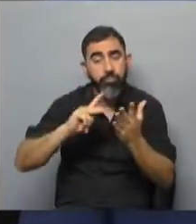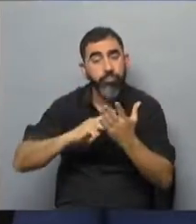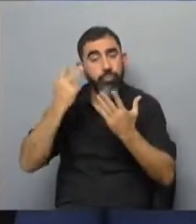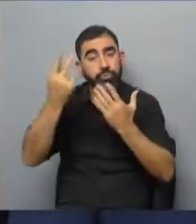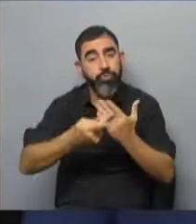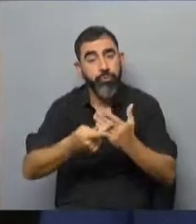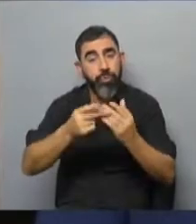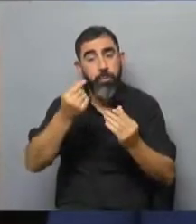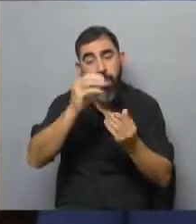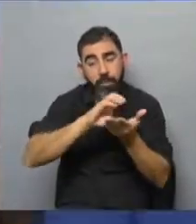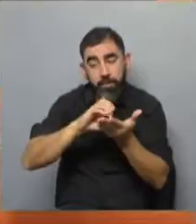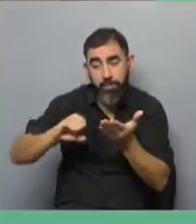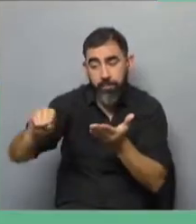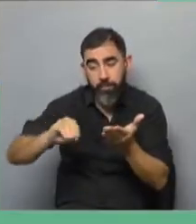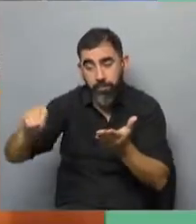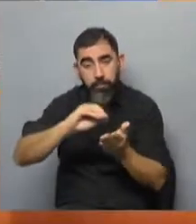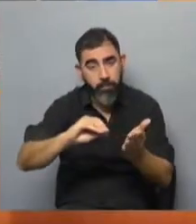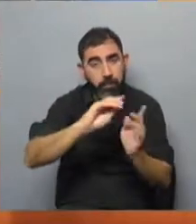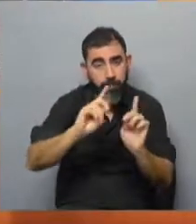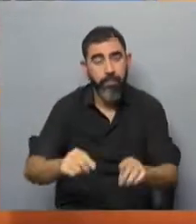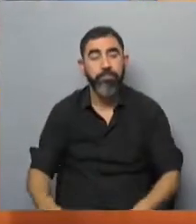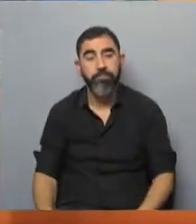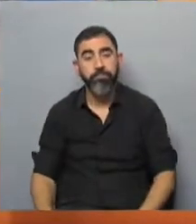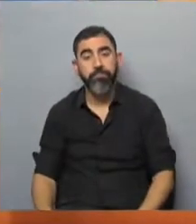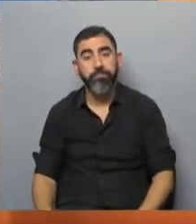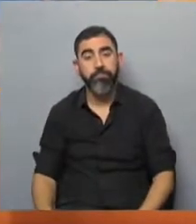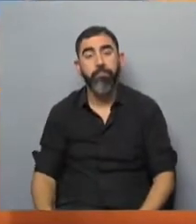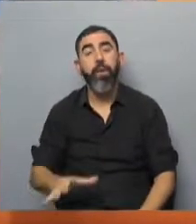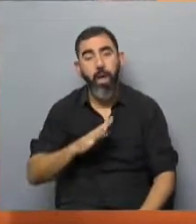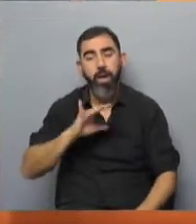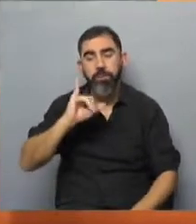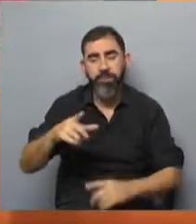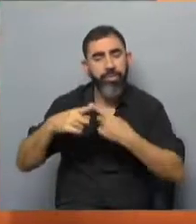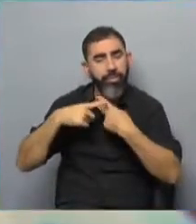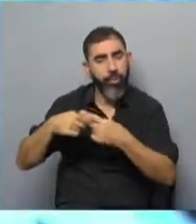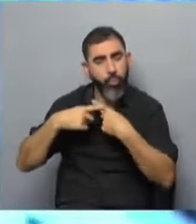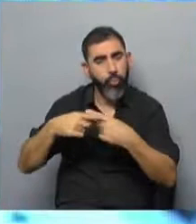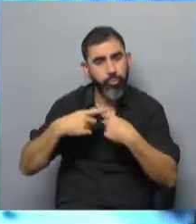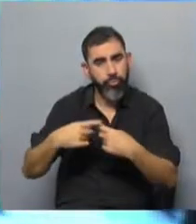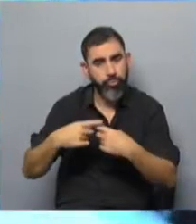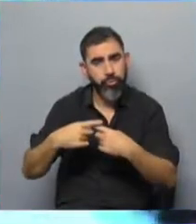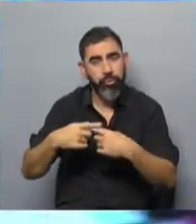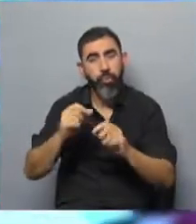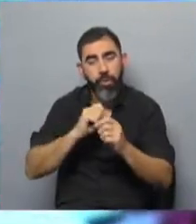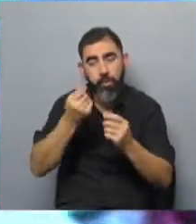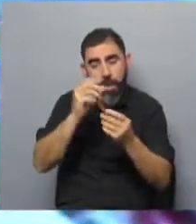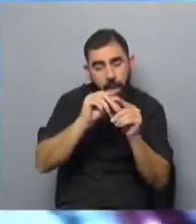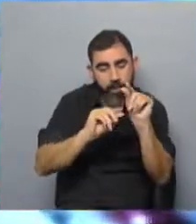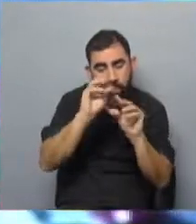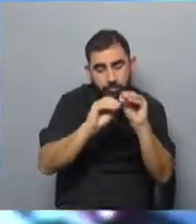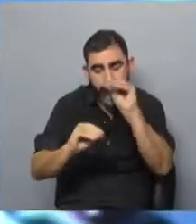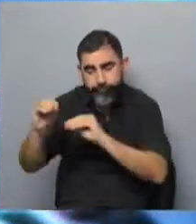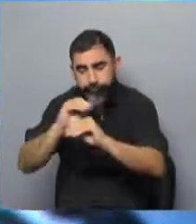también redistribuir el gasto. Vamos a tener una discusión, sin duda. Vamos a tratar de redistribuir algunos